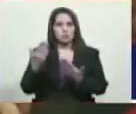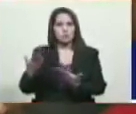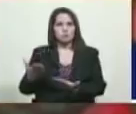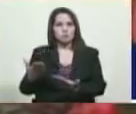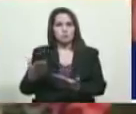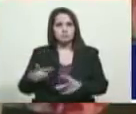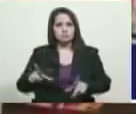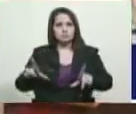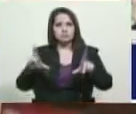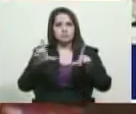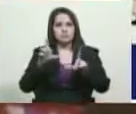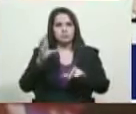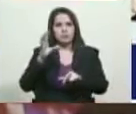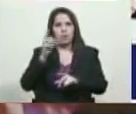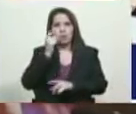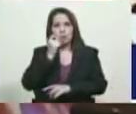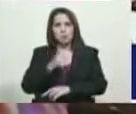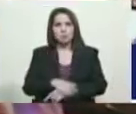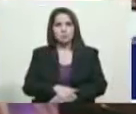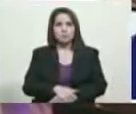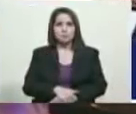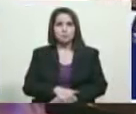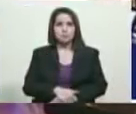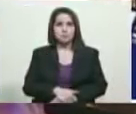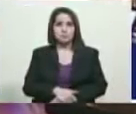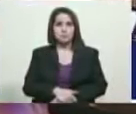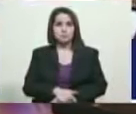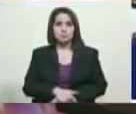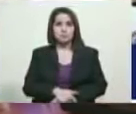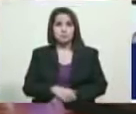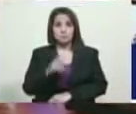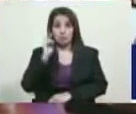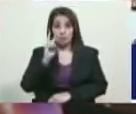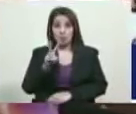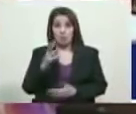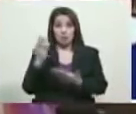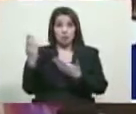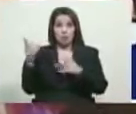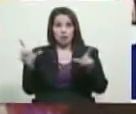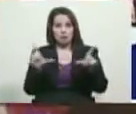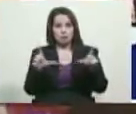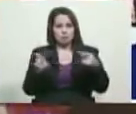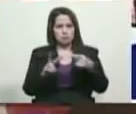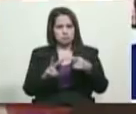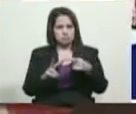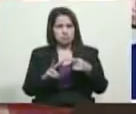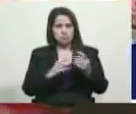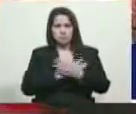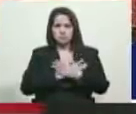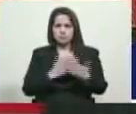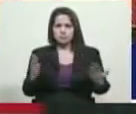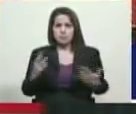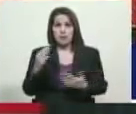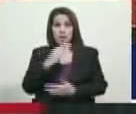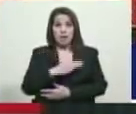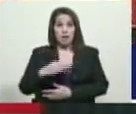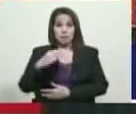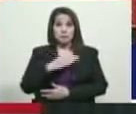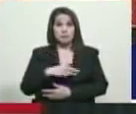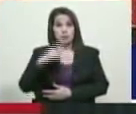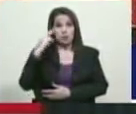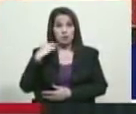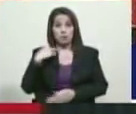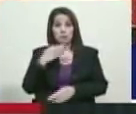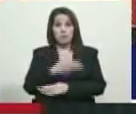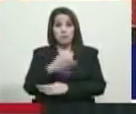Y es que uno de los grandes logros, ustedes pueden apreciarlo a través de las pantallas de Venezolana de Televisión, es que justamente la misión Rivas se traslada hasta los centros de